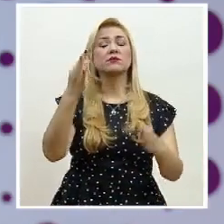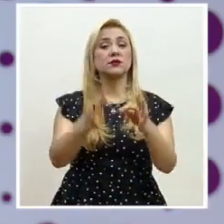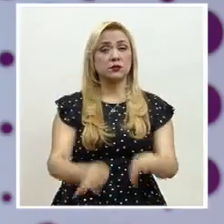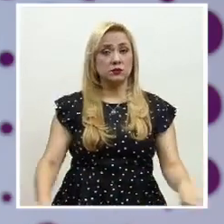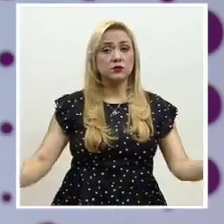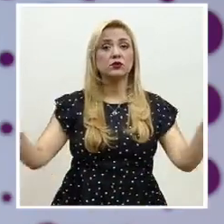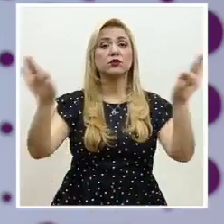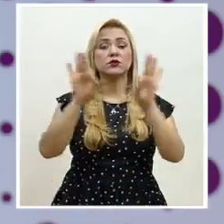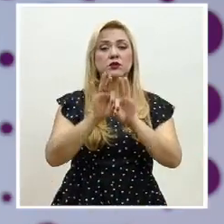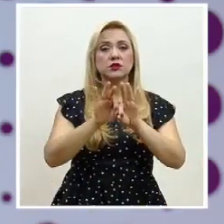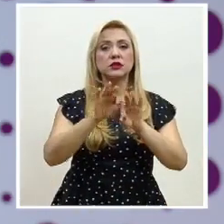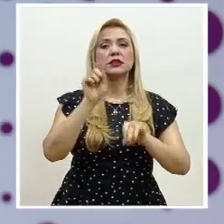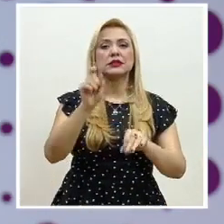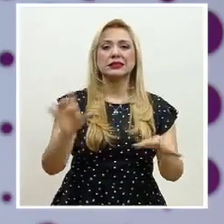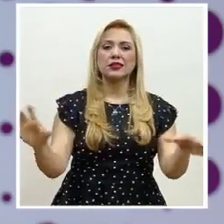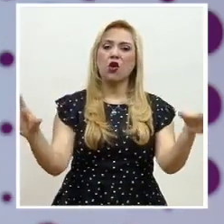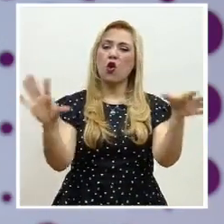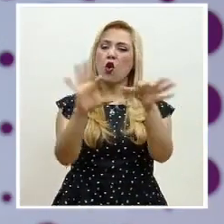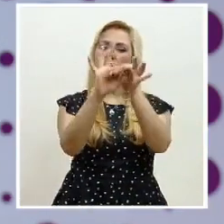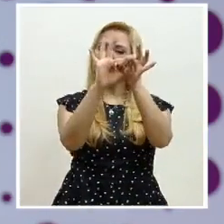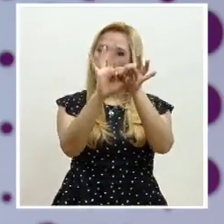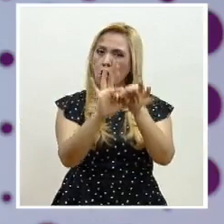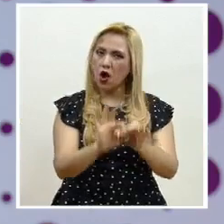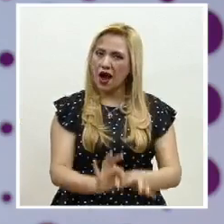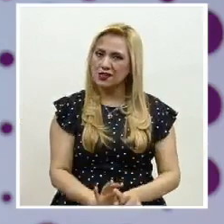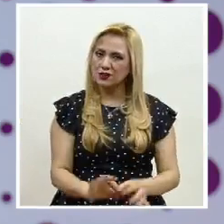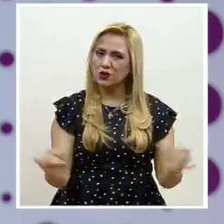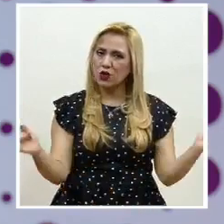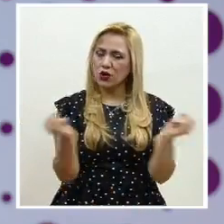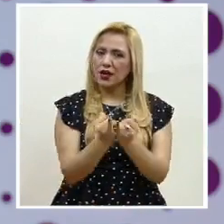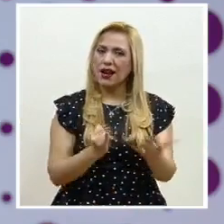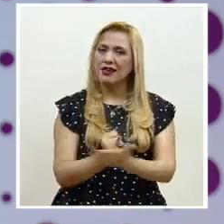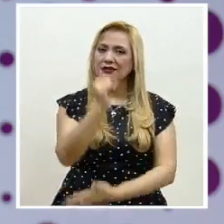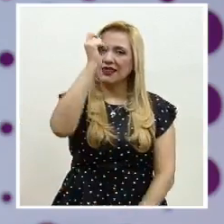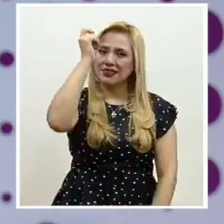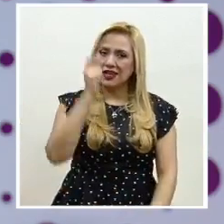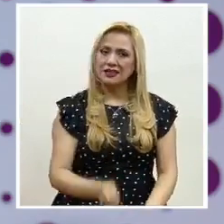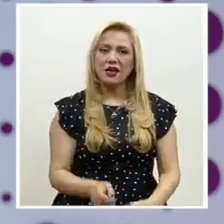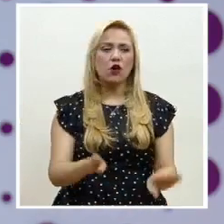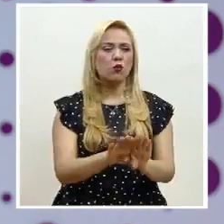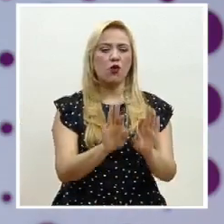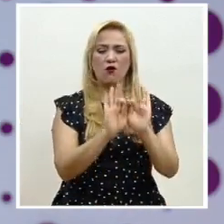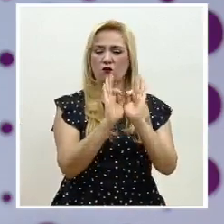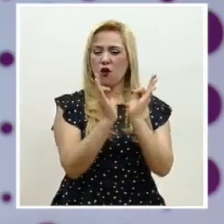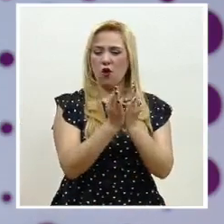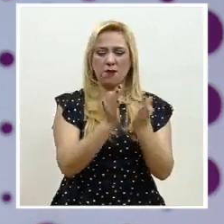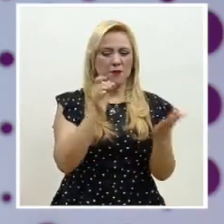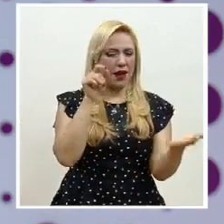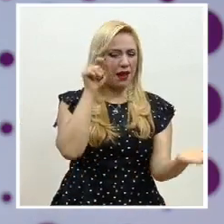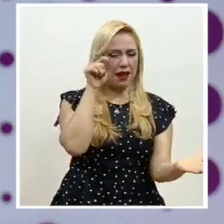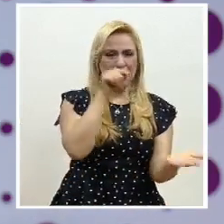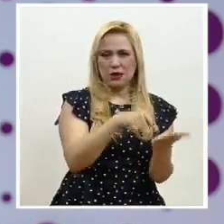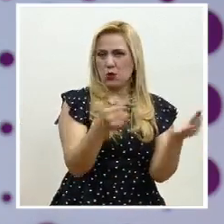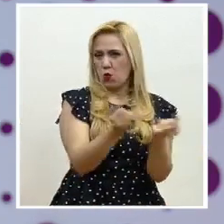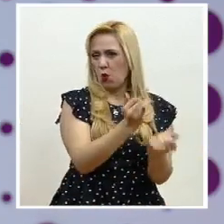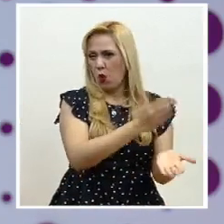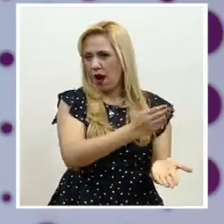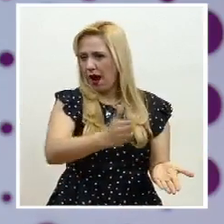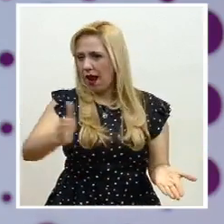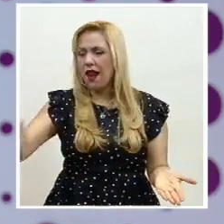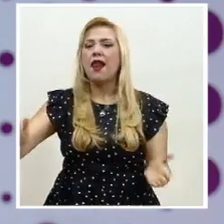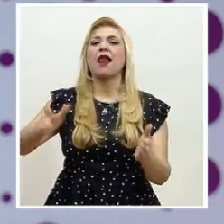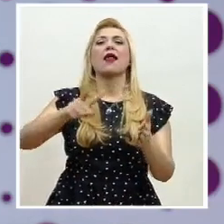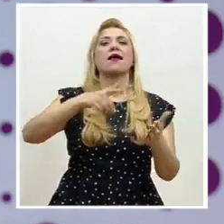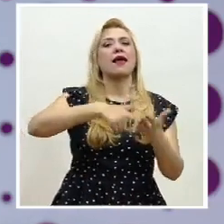importante, en una homologación de las sentencias, al menos de la Corte, ¿no? Un formato lógico, ordenado, que sea fácil